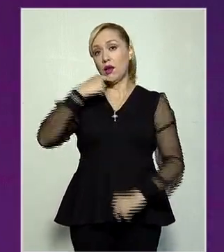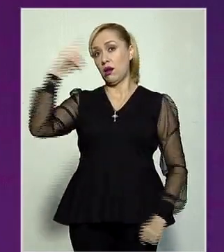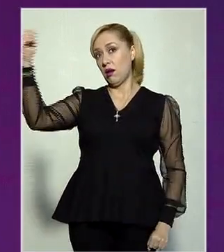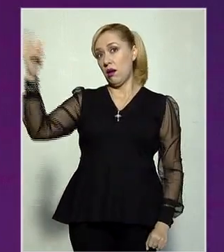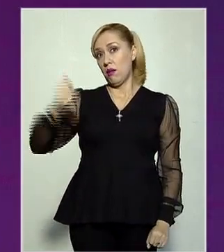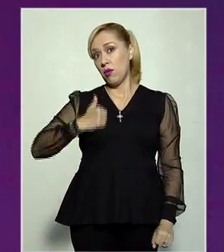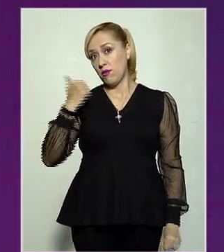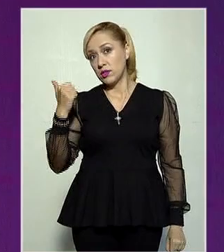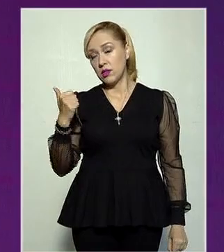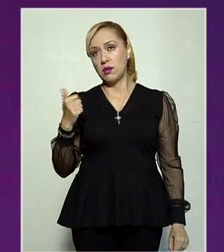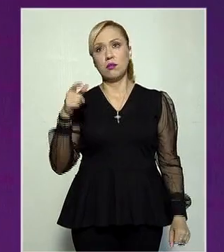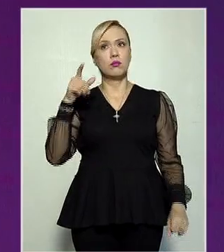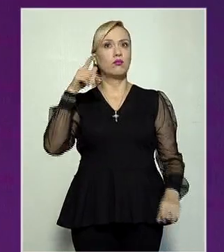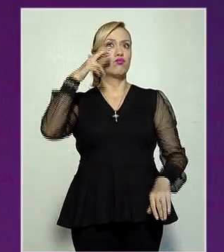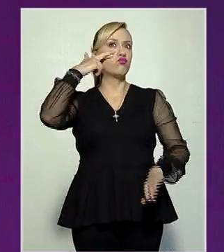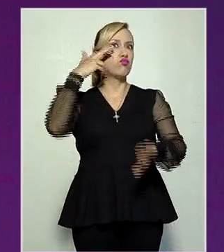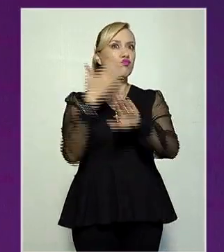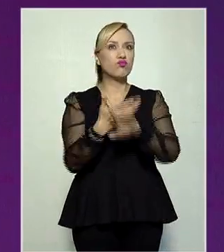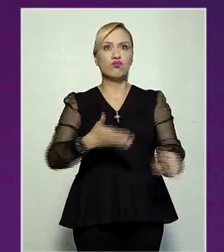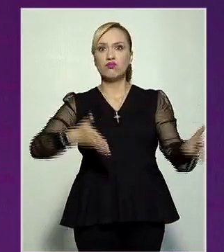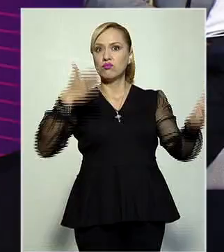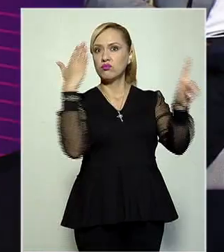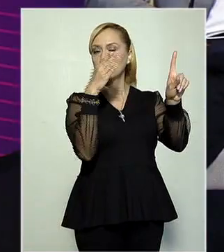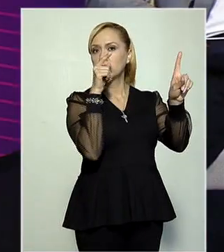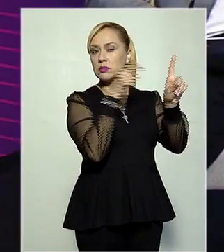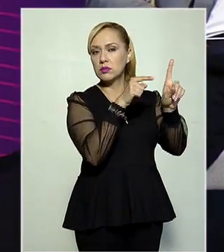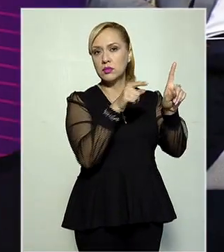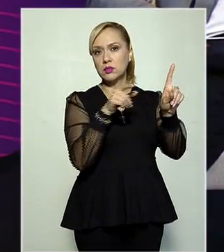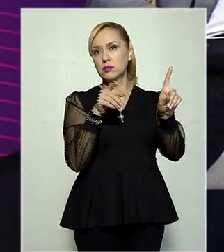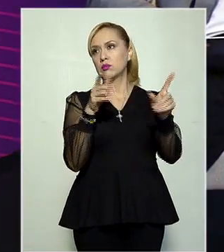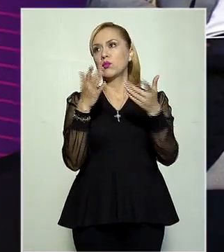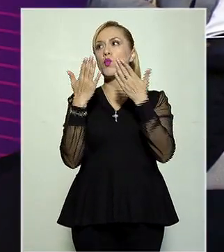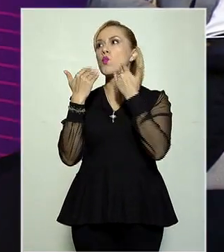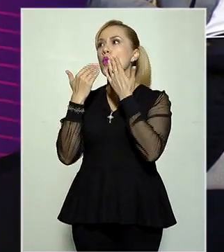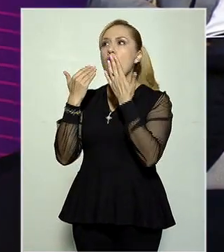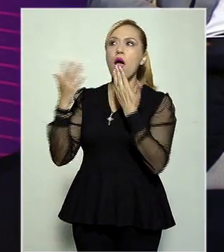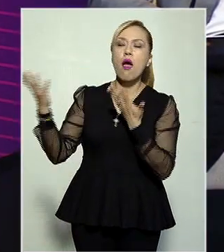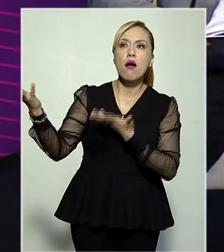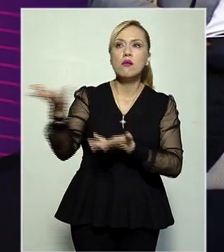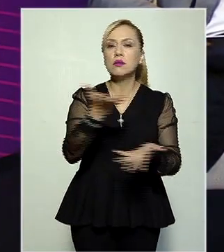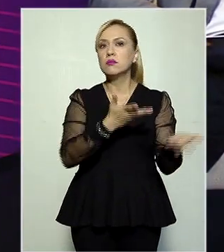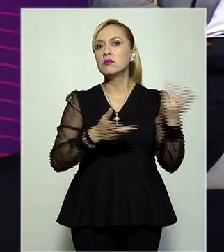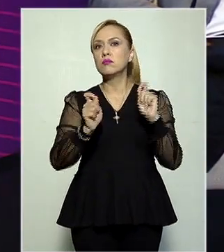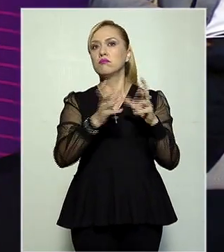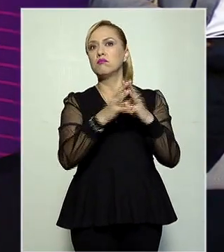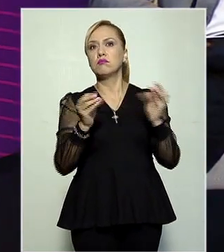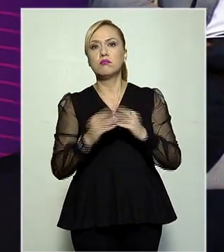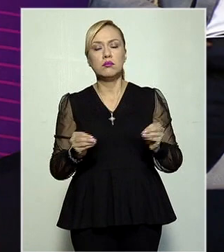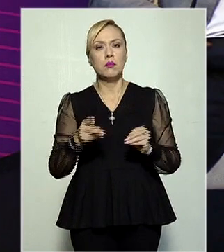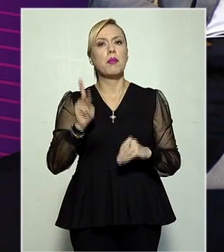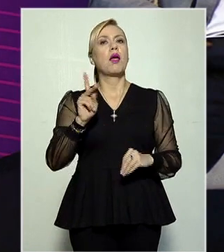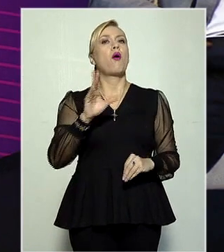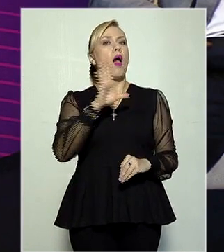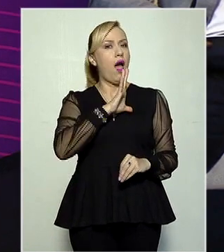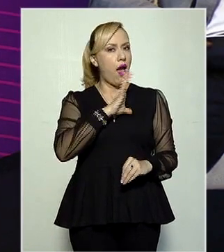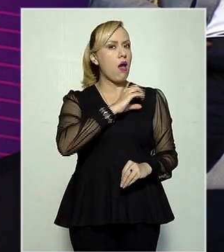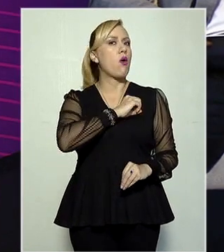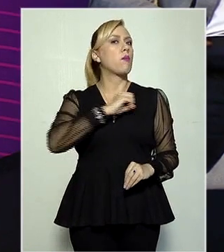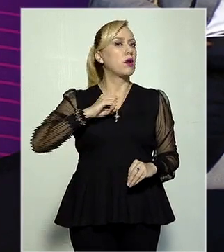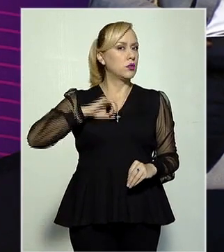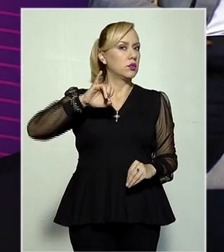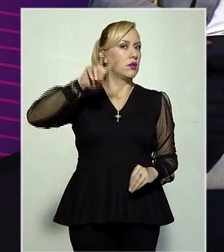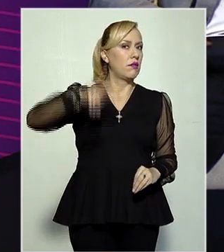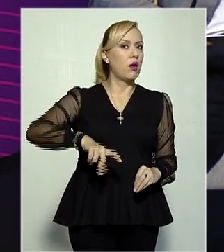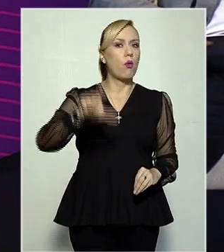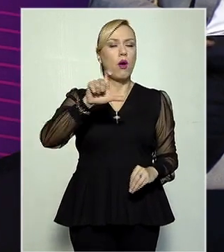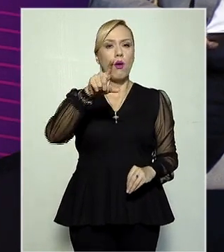si bien no puede ser responsabilidad directa del Estado porque no hay agentes estatales involucrados en estas desapariciones, sí hay ciertas obligaciones cuando conoces